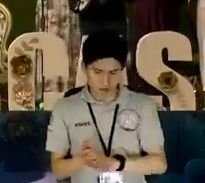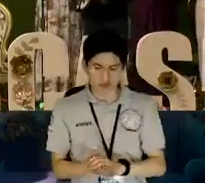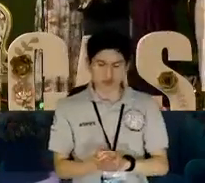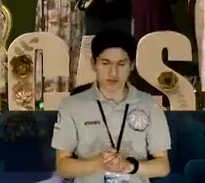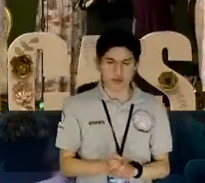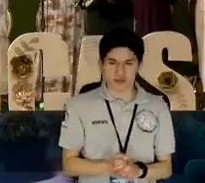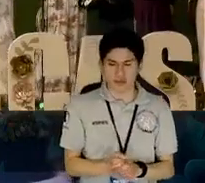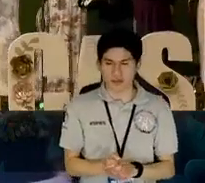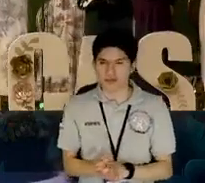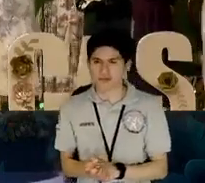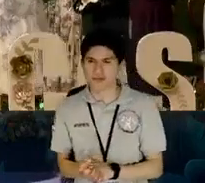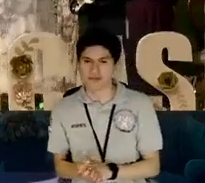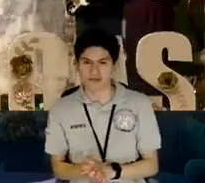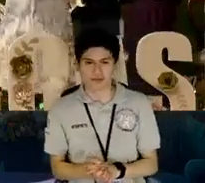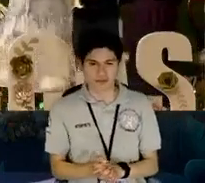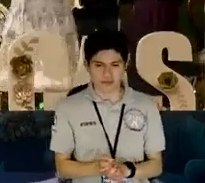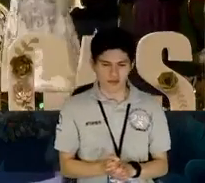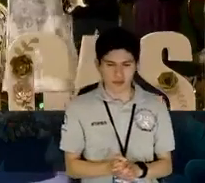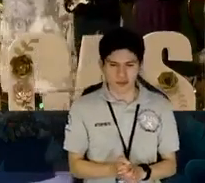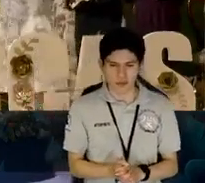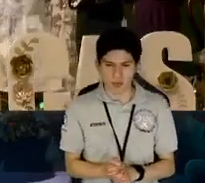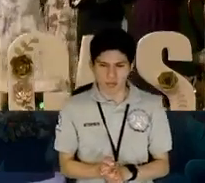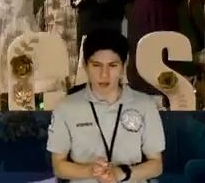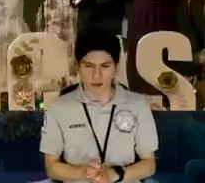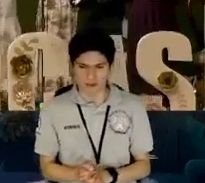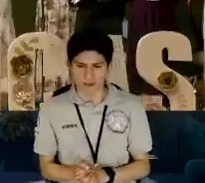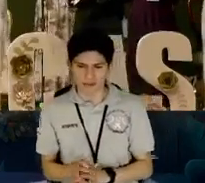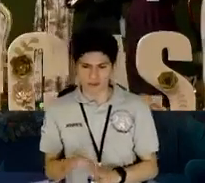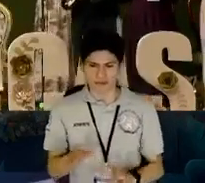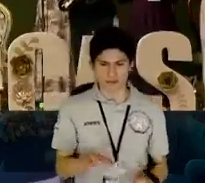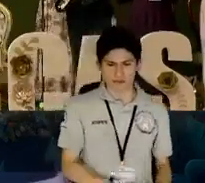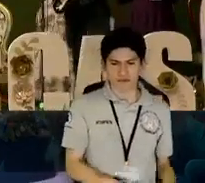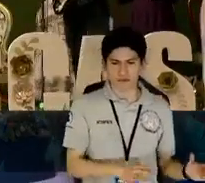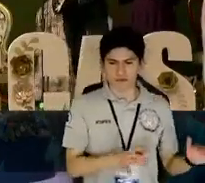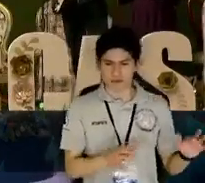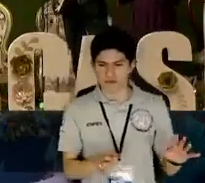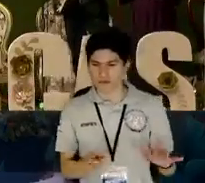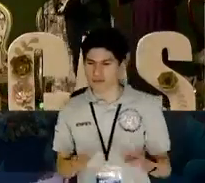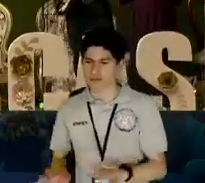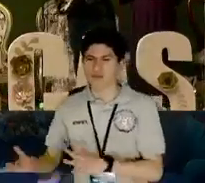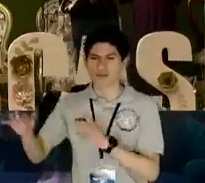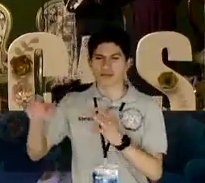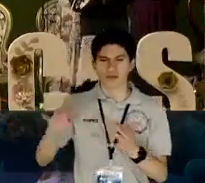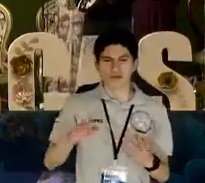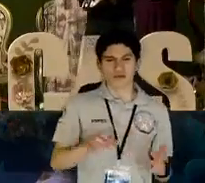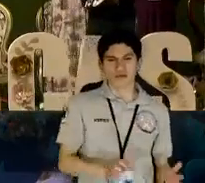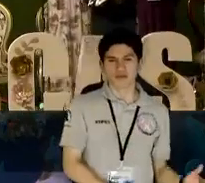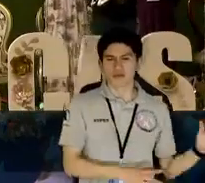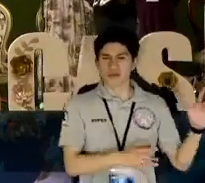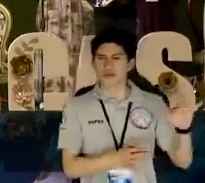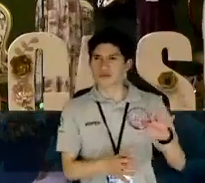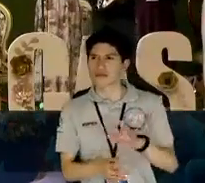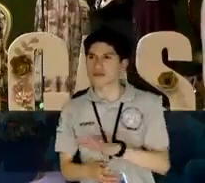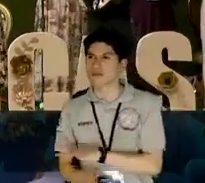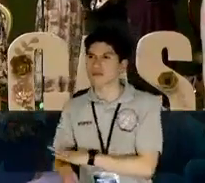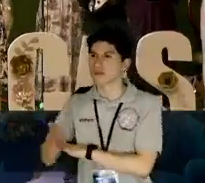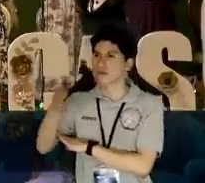¿Cómo irnos si Él ha sido bueno? En mi vida ha sido bueno. Yo quiero invitar a la